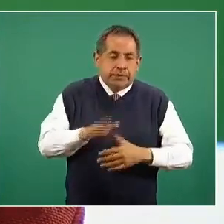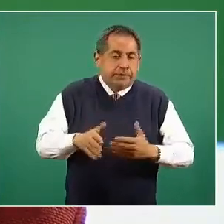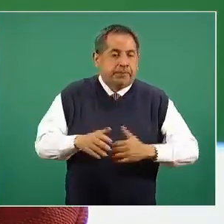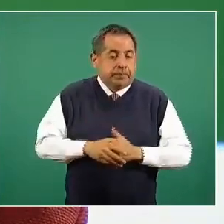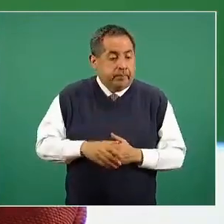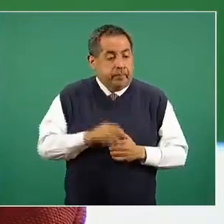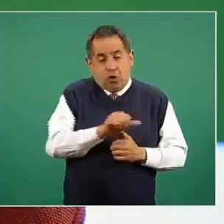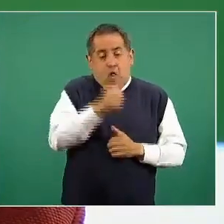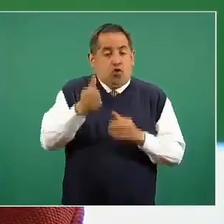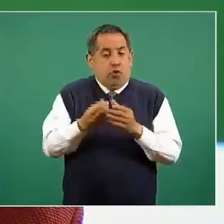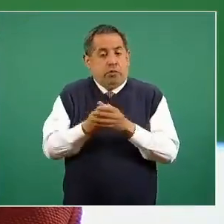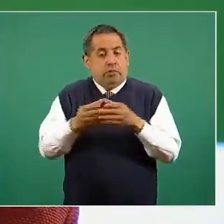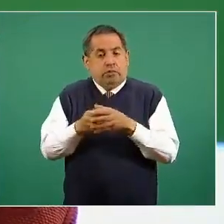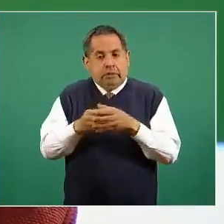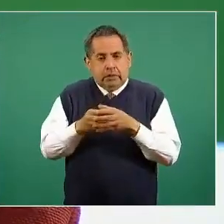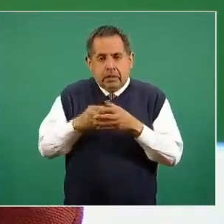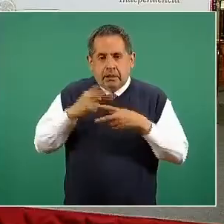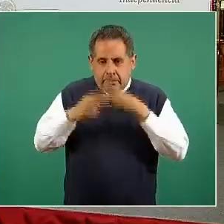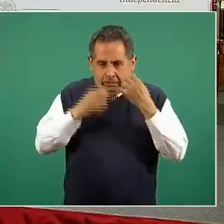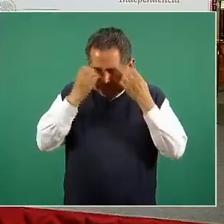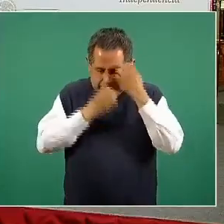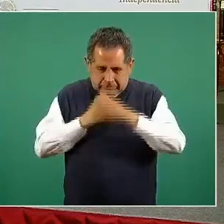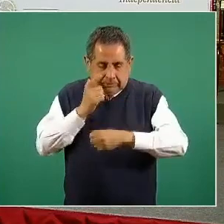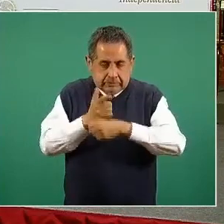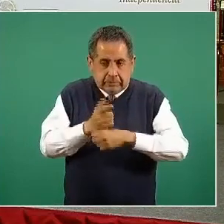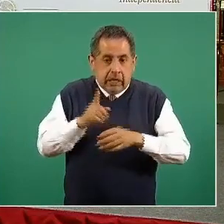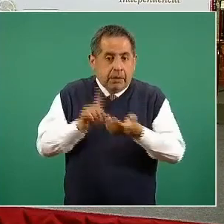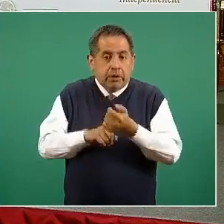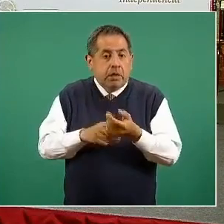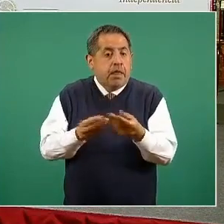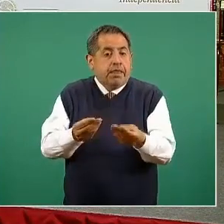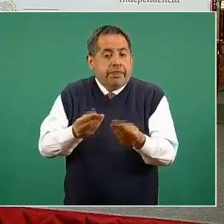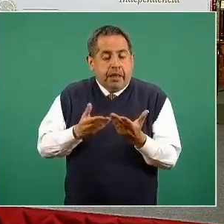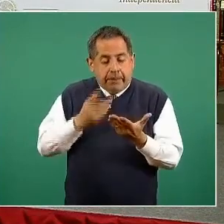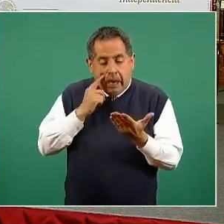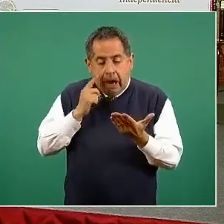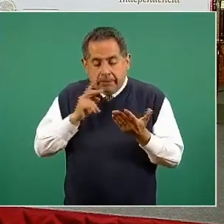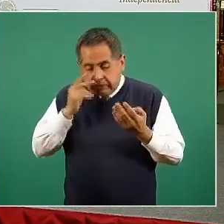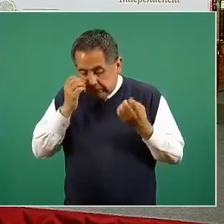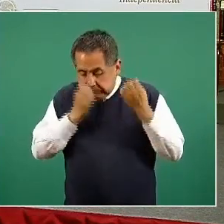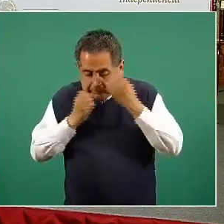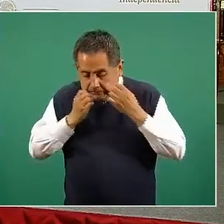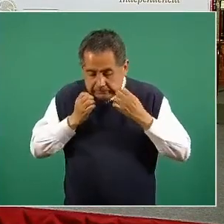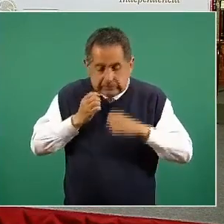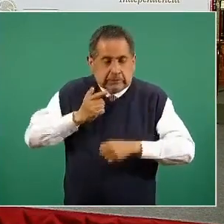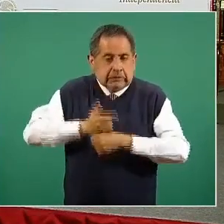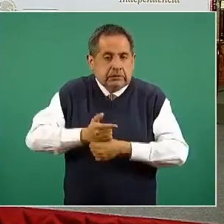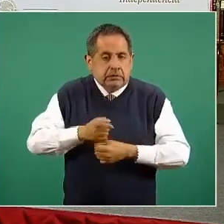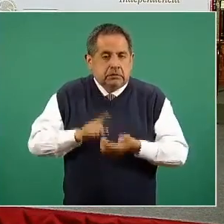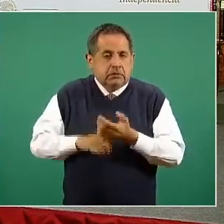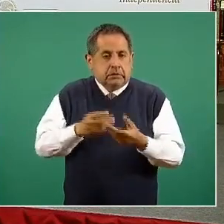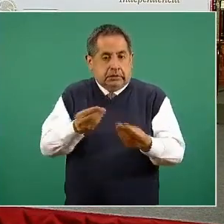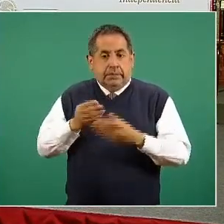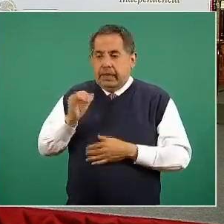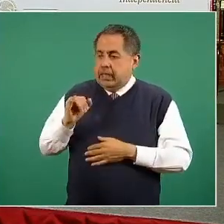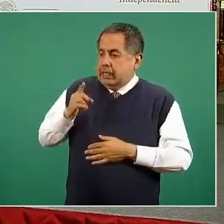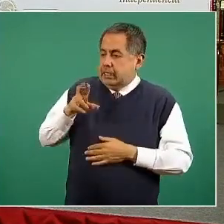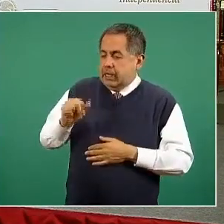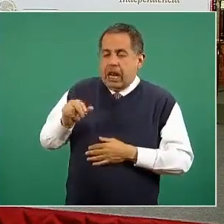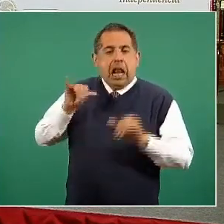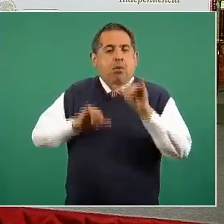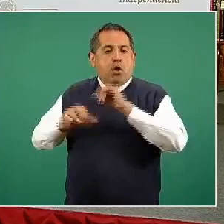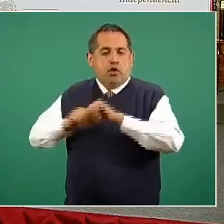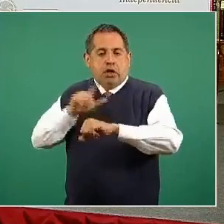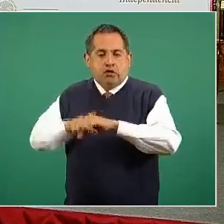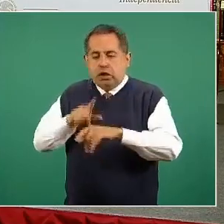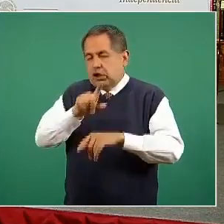Esa variante va a ser analizada si es que se recibe el material apropiado en el INDRE como Laboratorio Nacional de